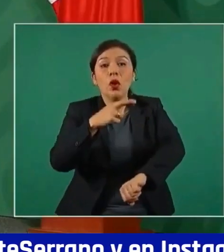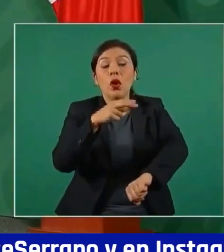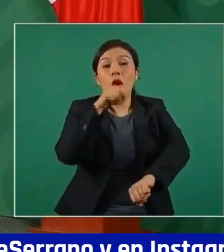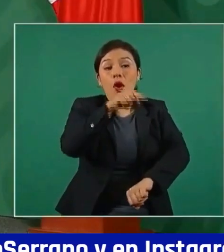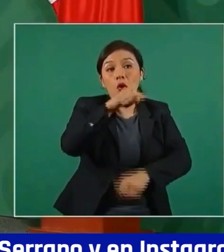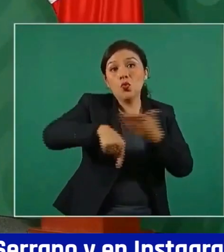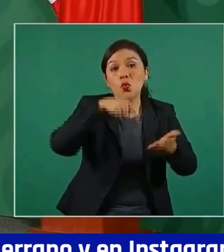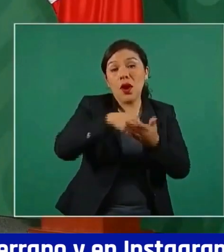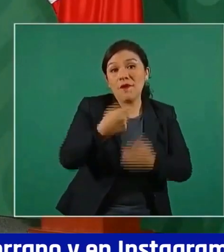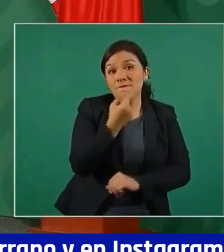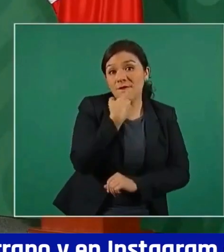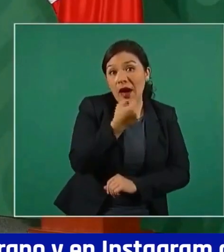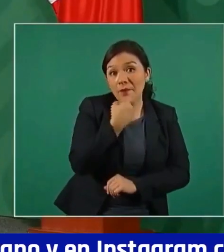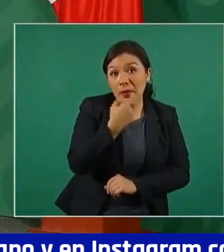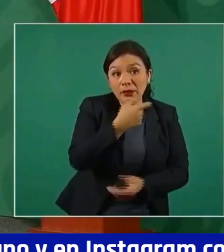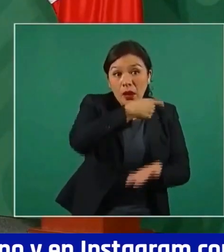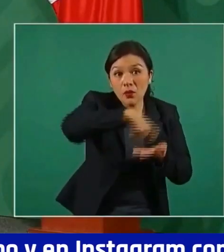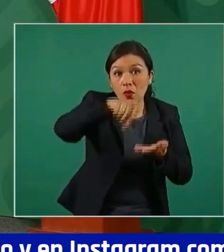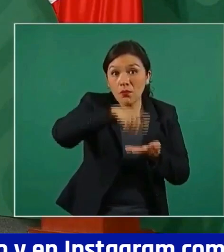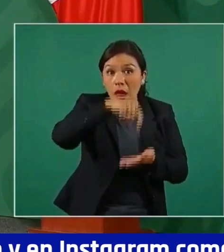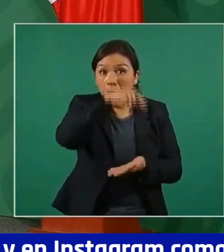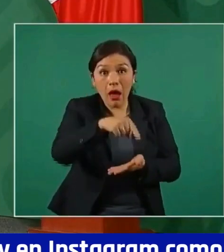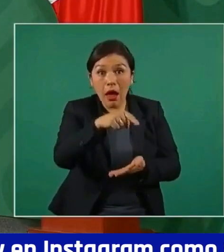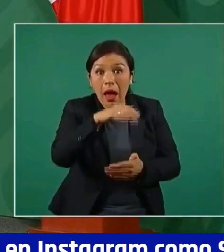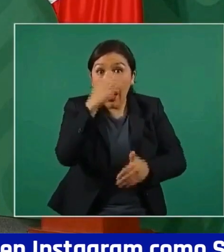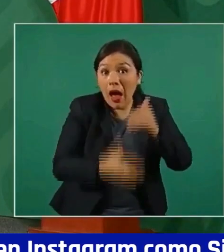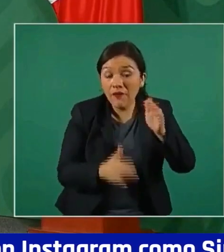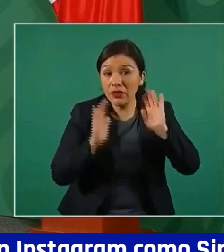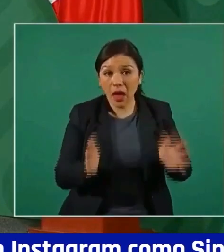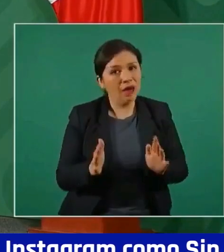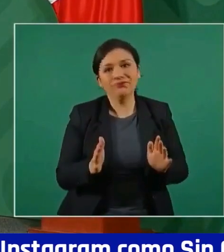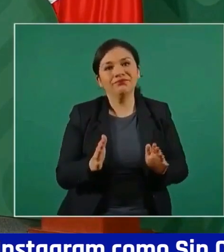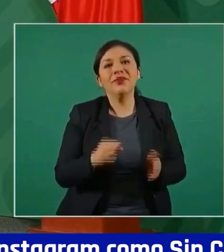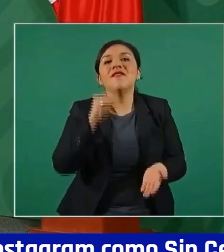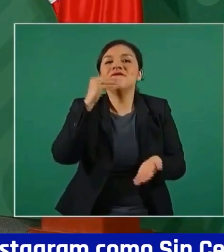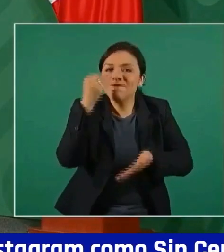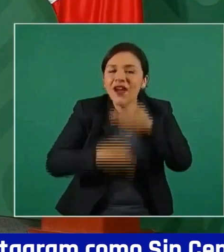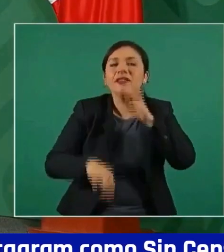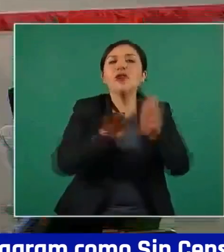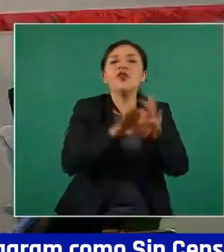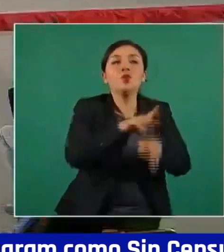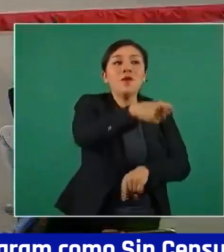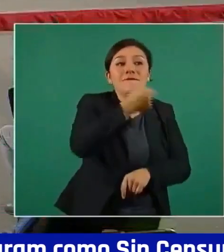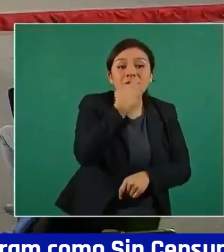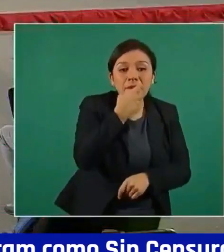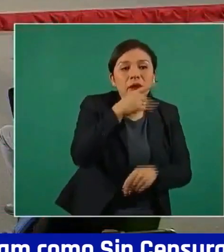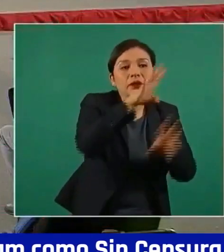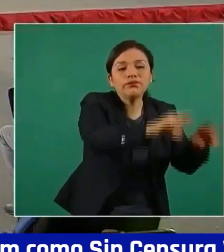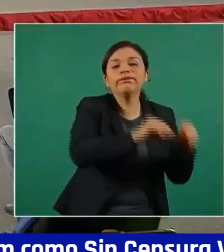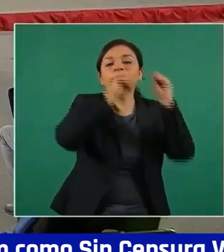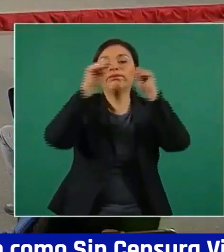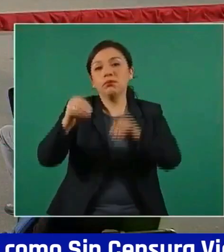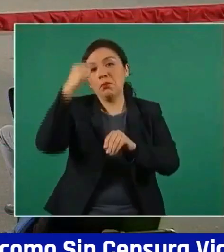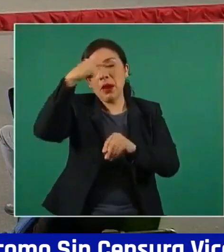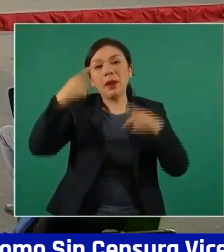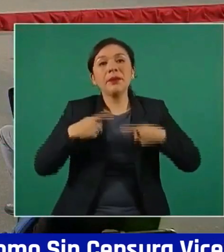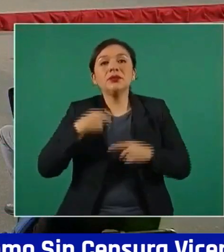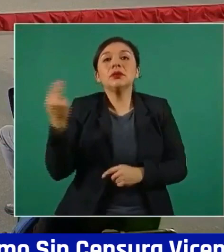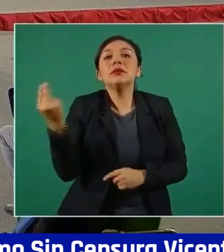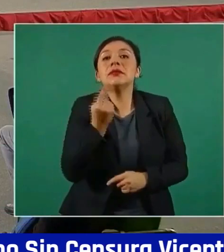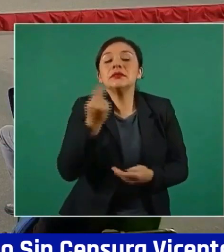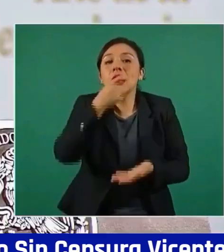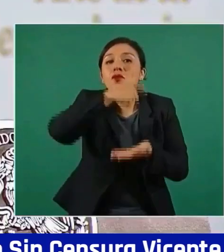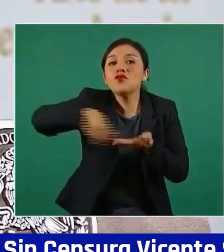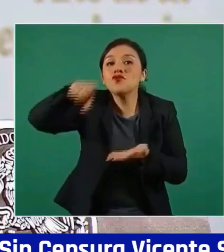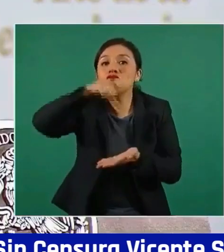en la farmacia, puesto que todavía de la farmacia a las manos de los pacientes está supervisado de manera